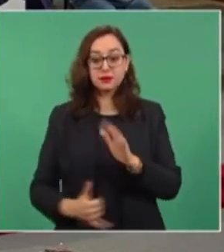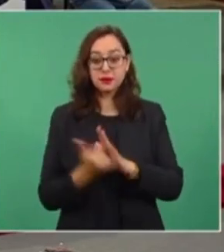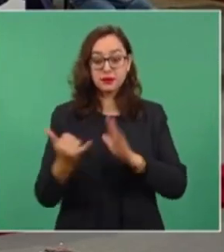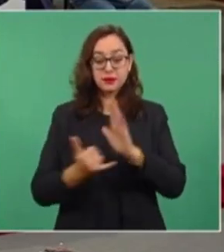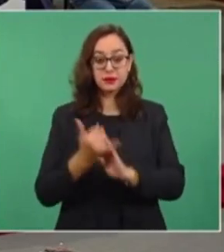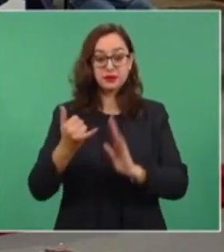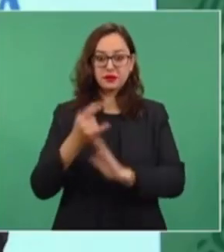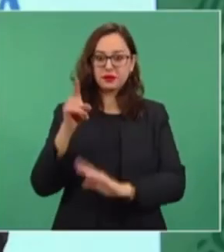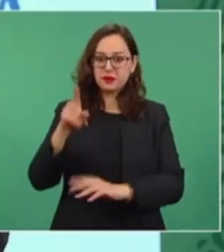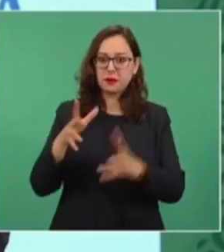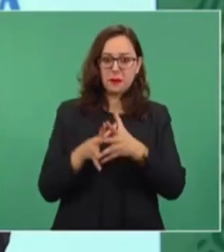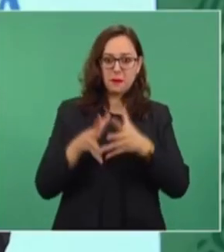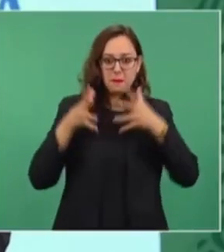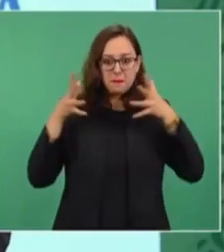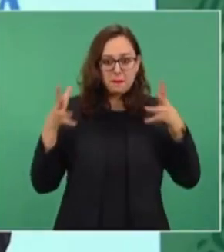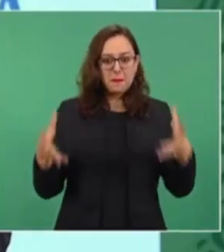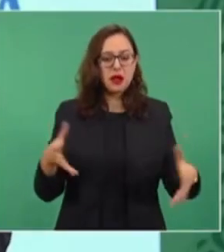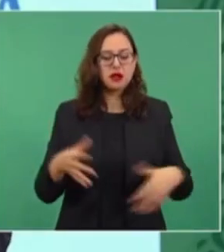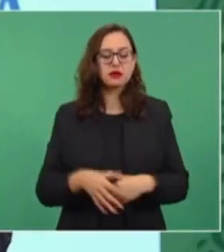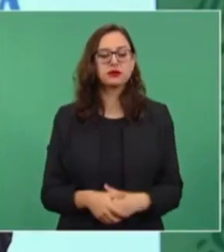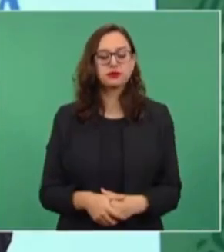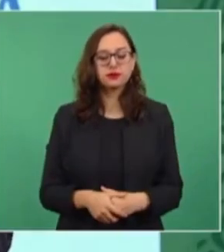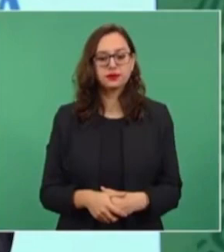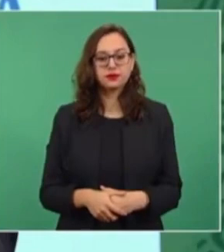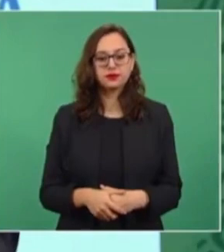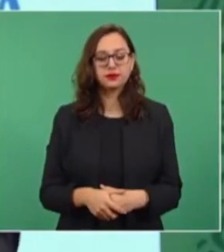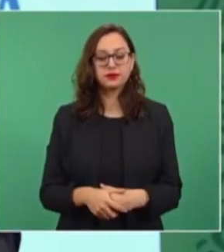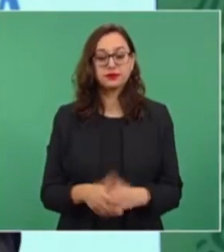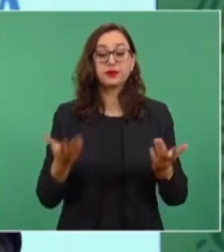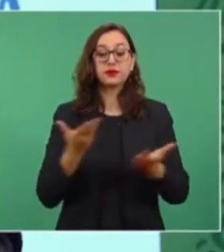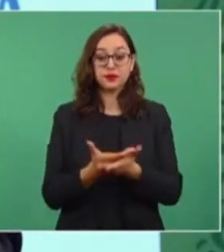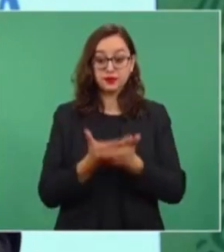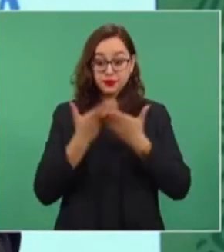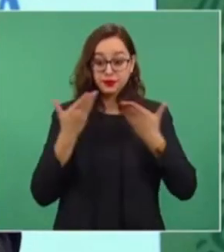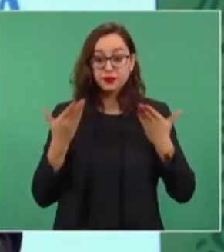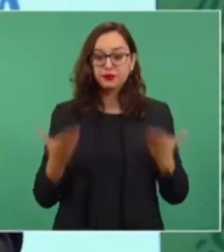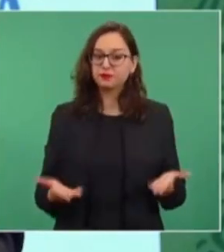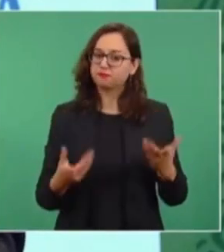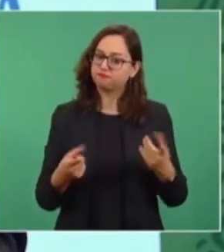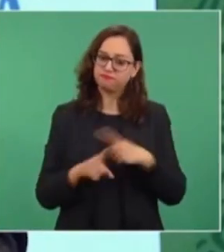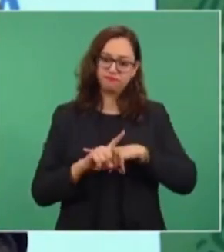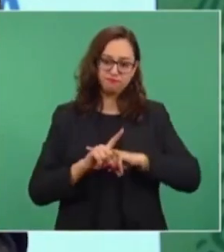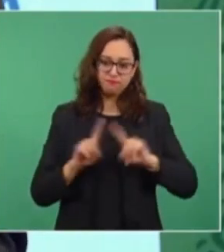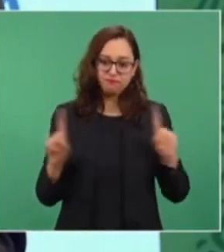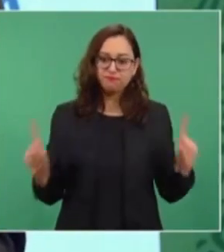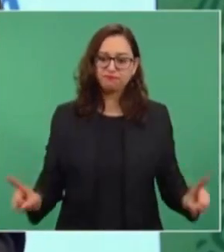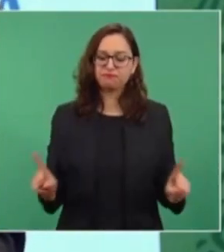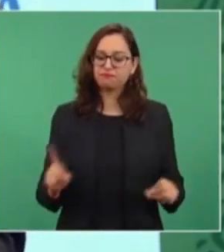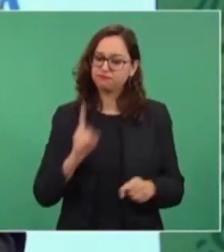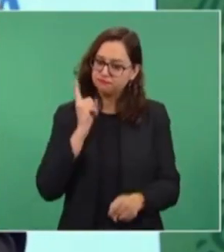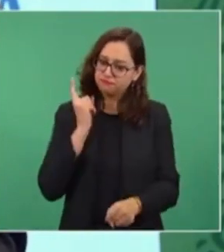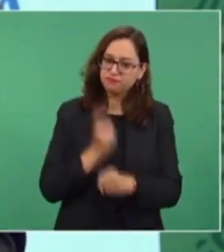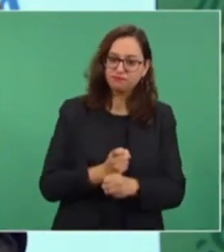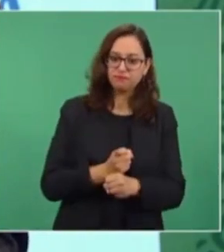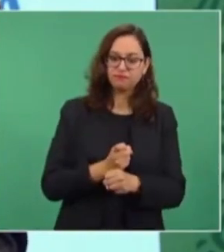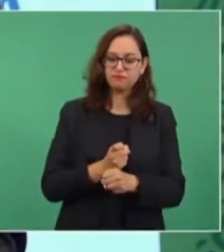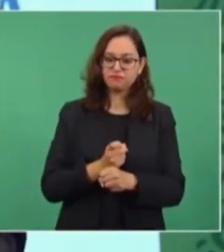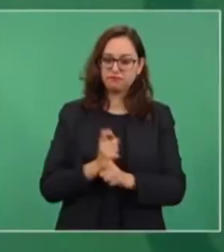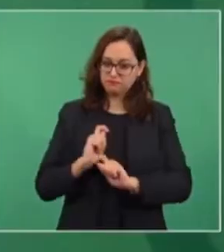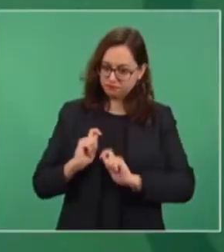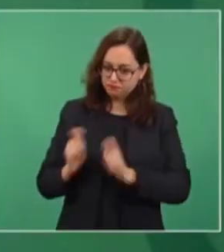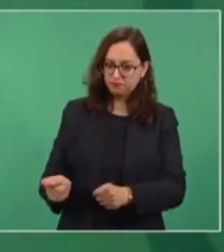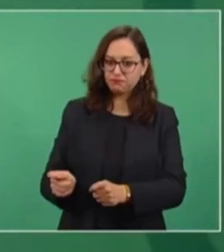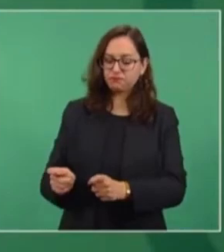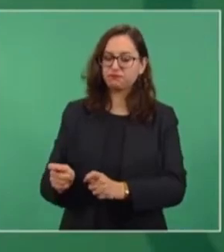predominaban en los últimos tiempos? Ahora estamos procurando, sin cerrar